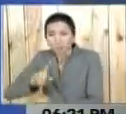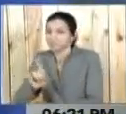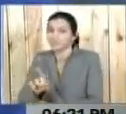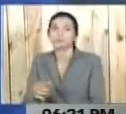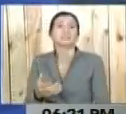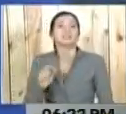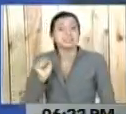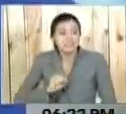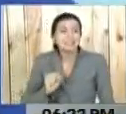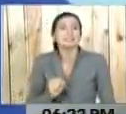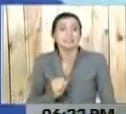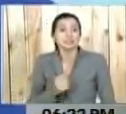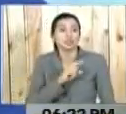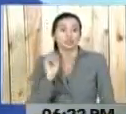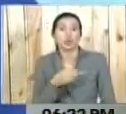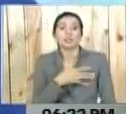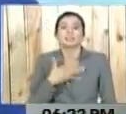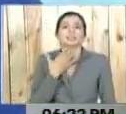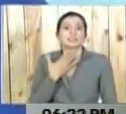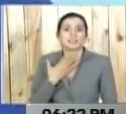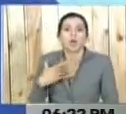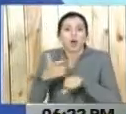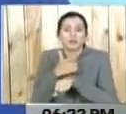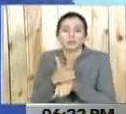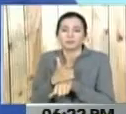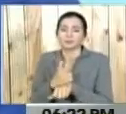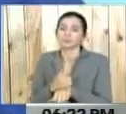por la toma del poder. Ahora, el problema no es que la mesa de la